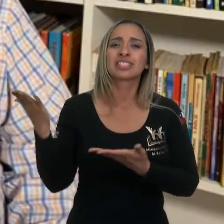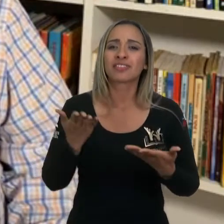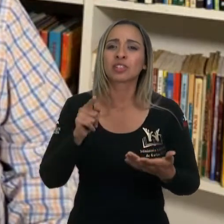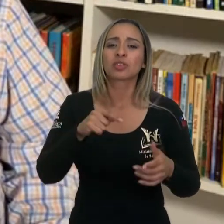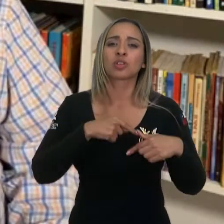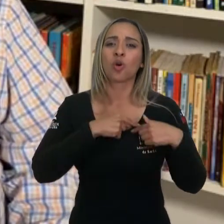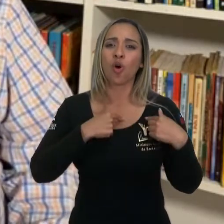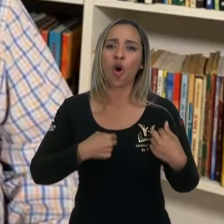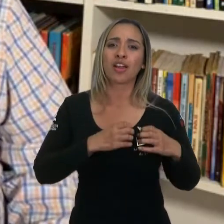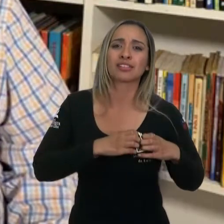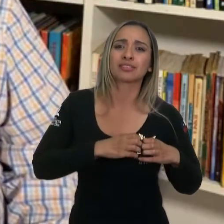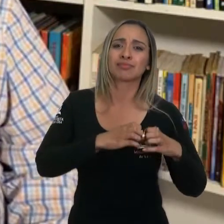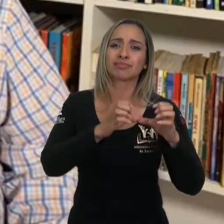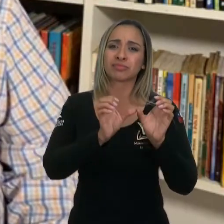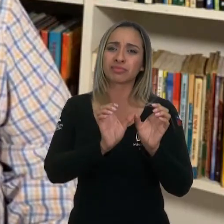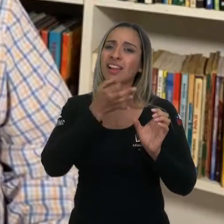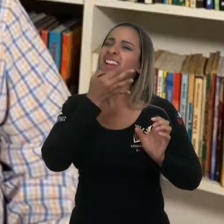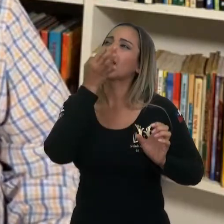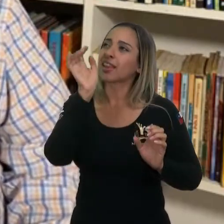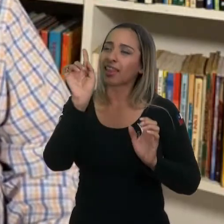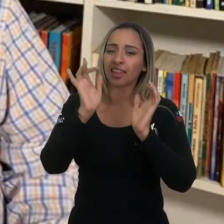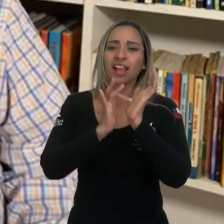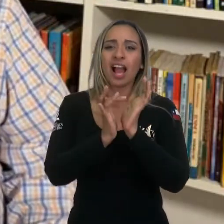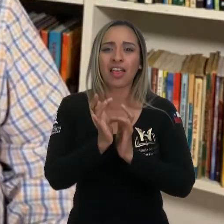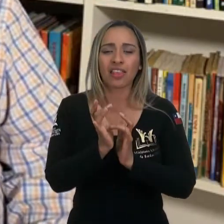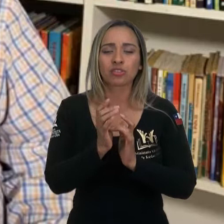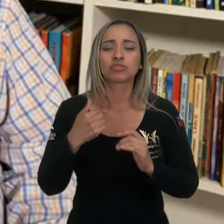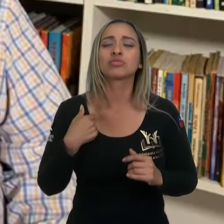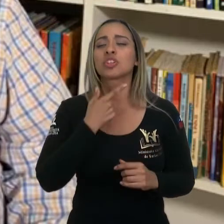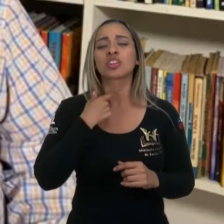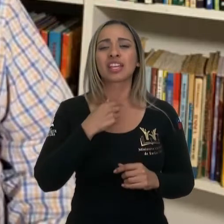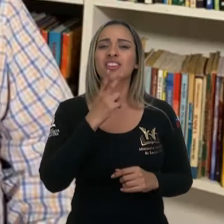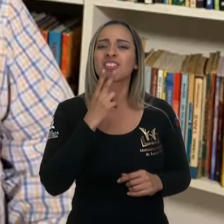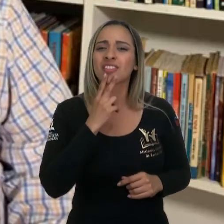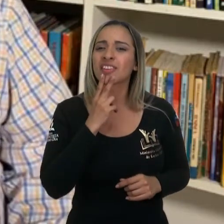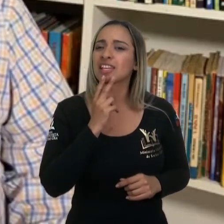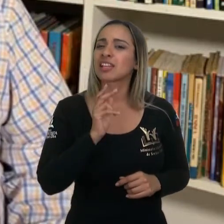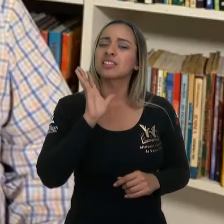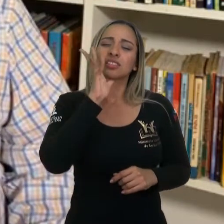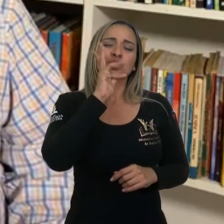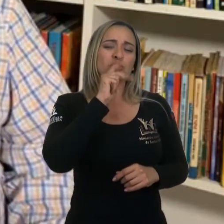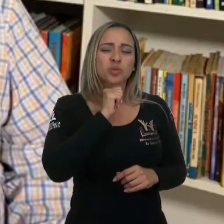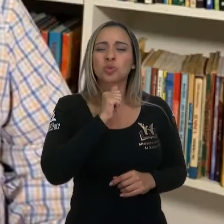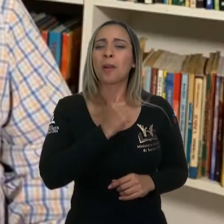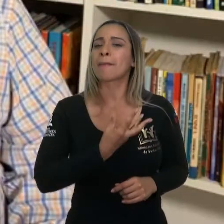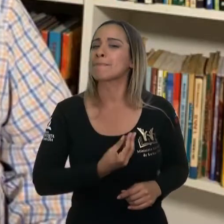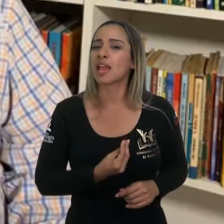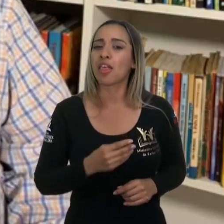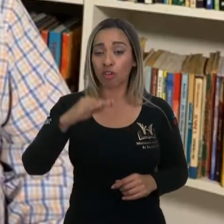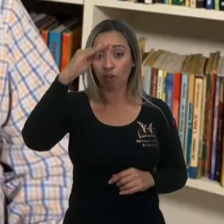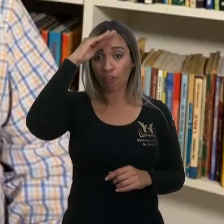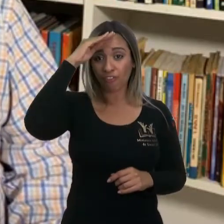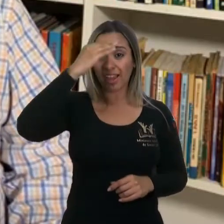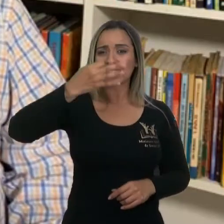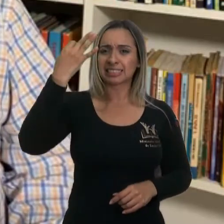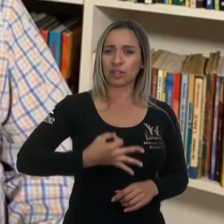Jesús. A decirle, Señor, yo quiero mirar la vida sin miedo, sin temor. Seguro de que mi vida está escondida en tus brazos de